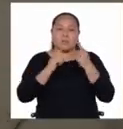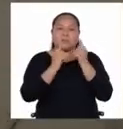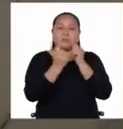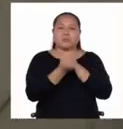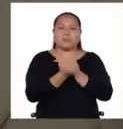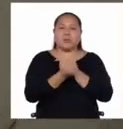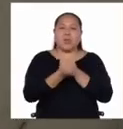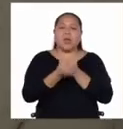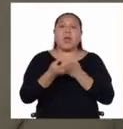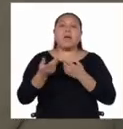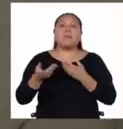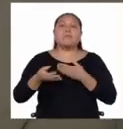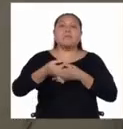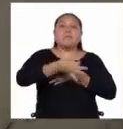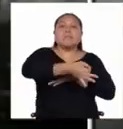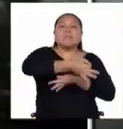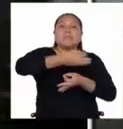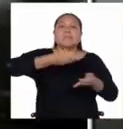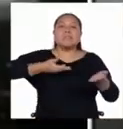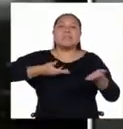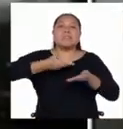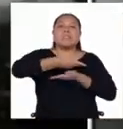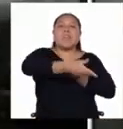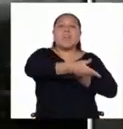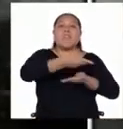exportador.